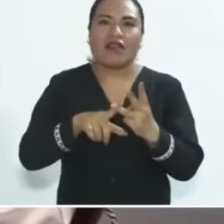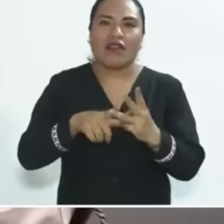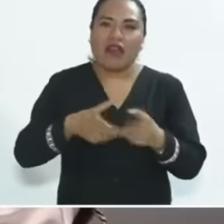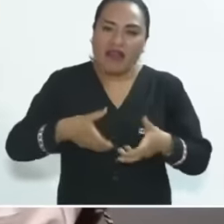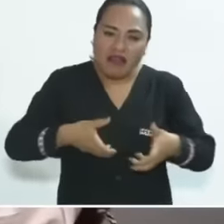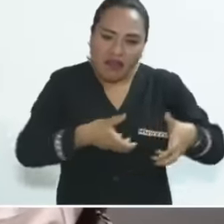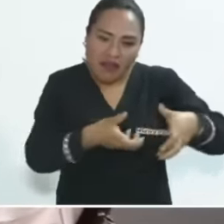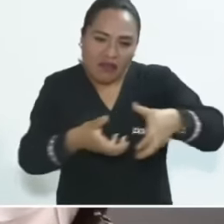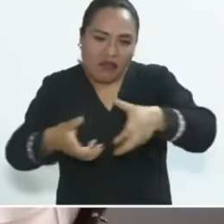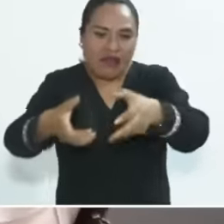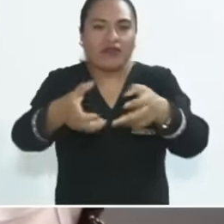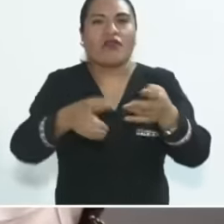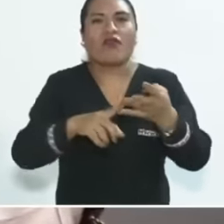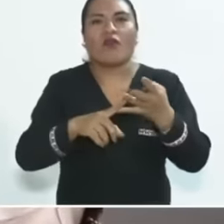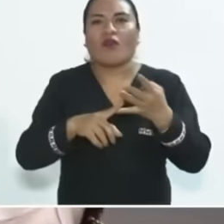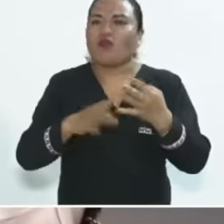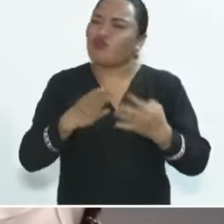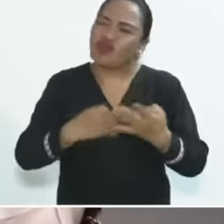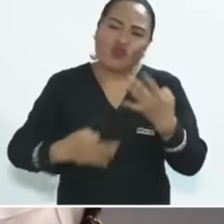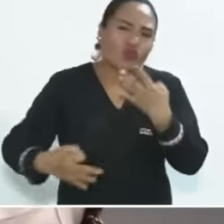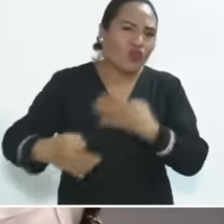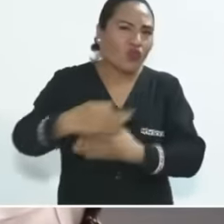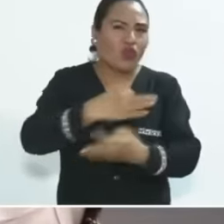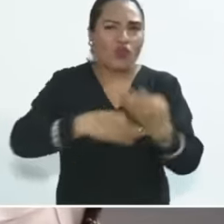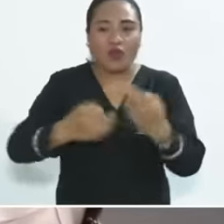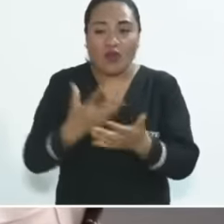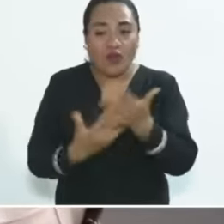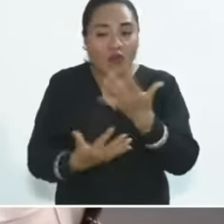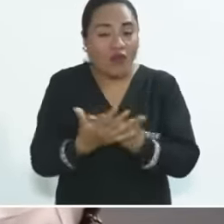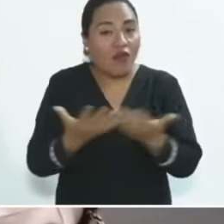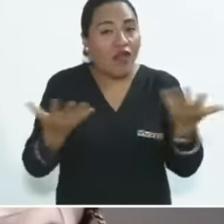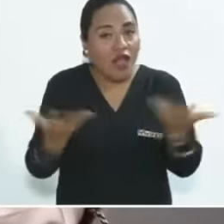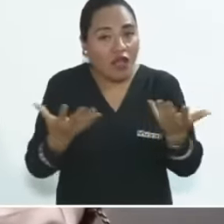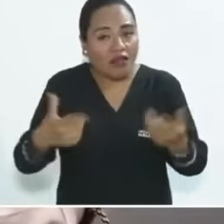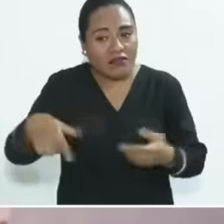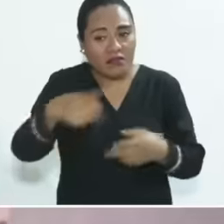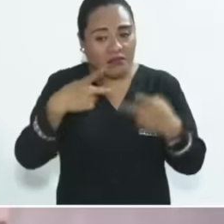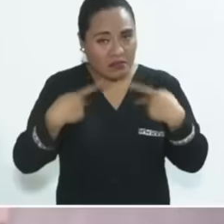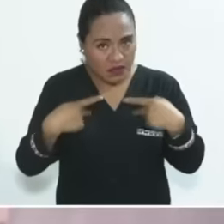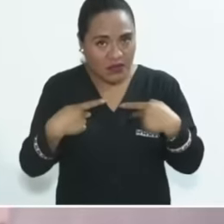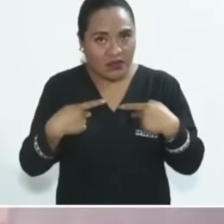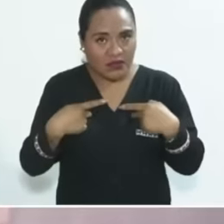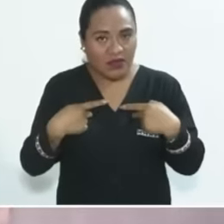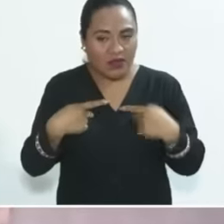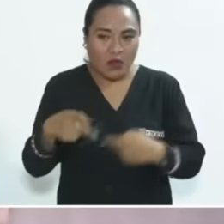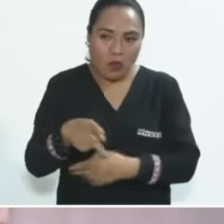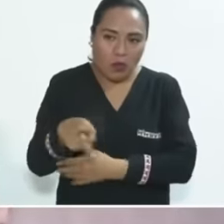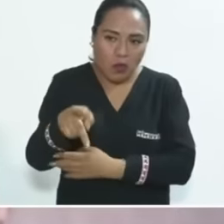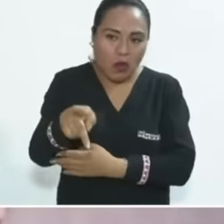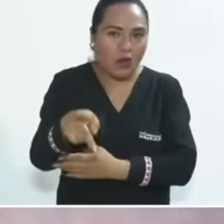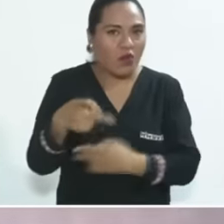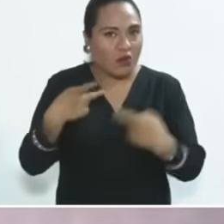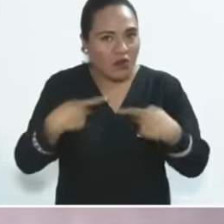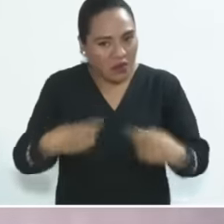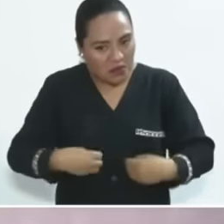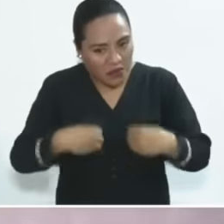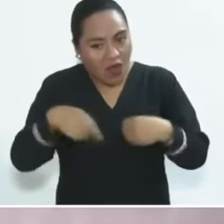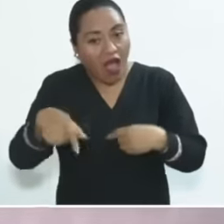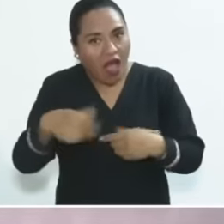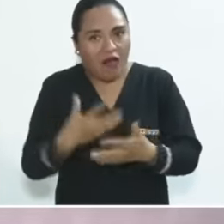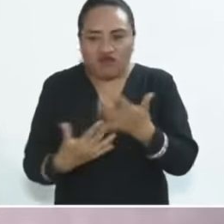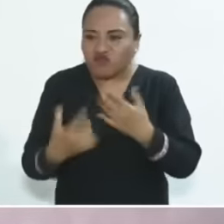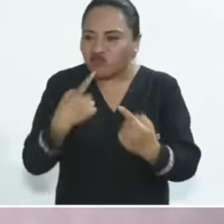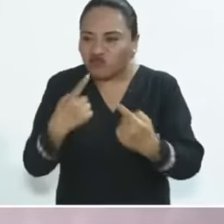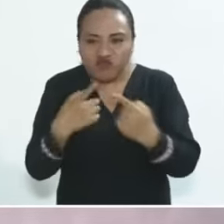todo hecho por los pueblos. Pero